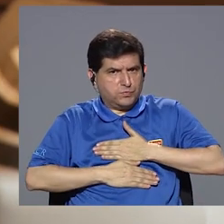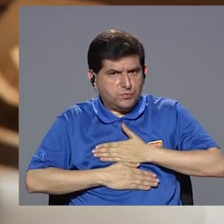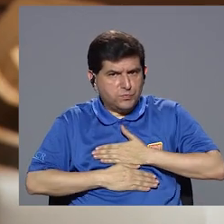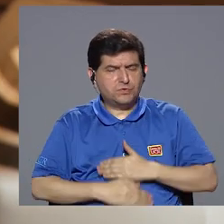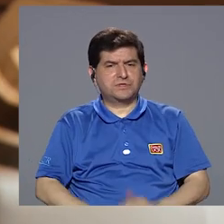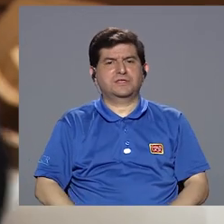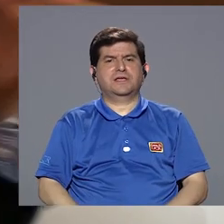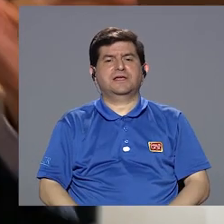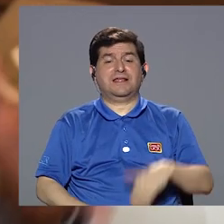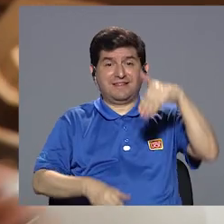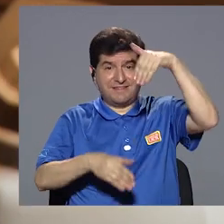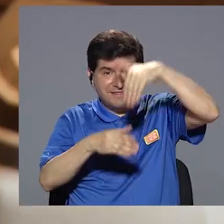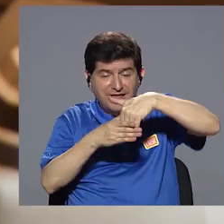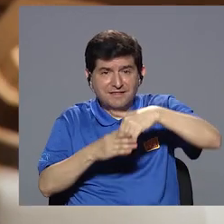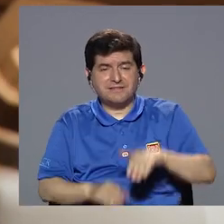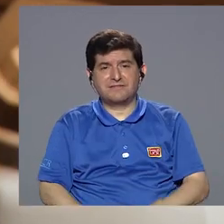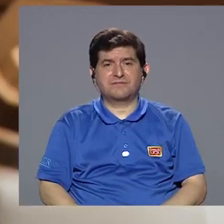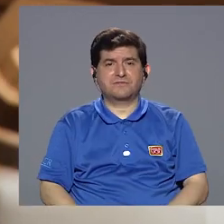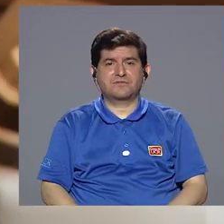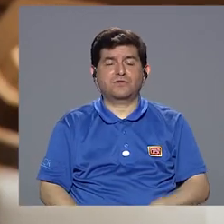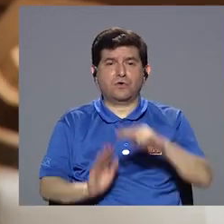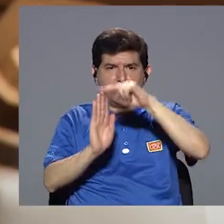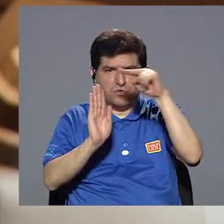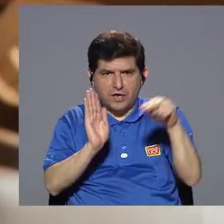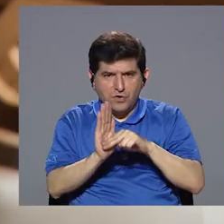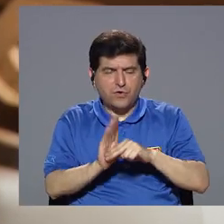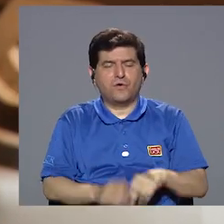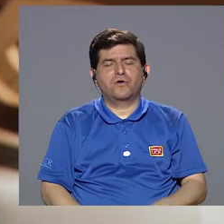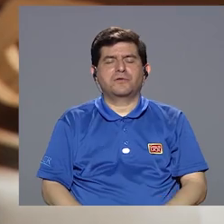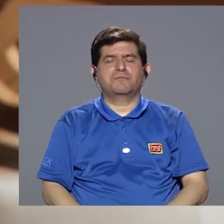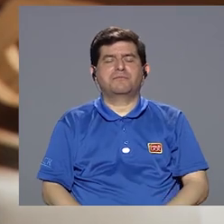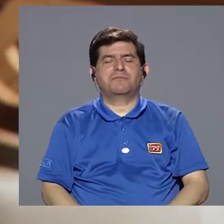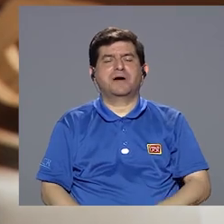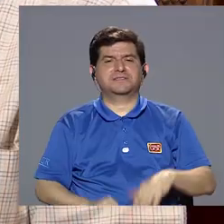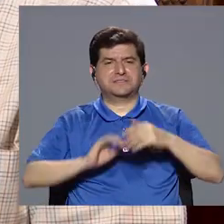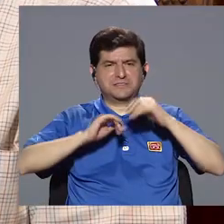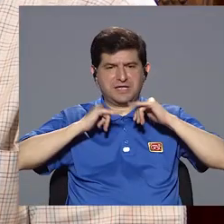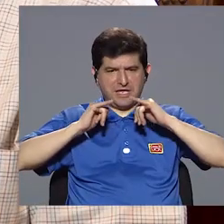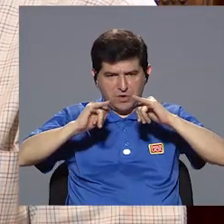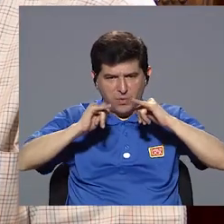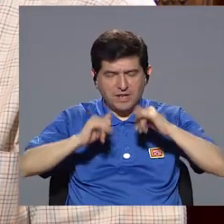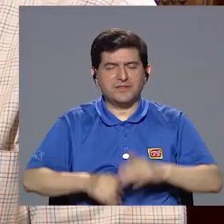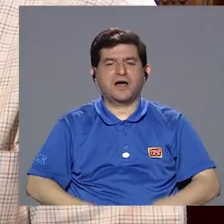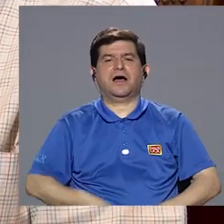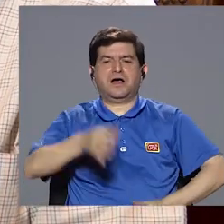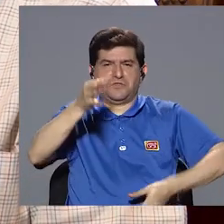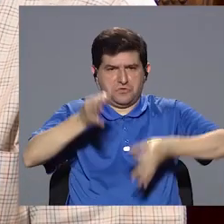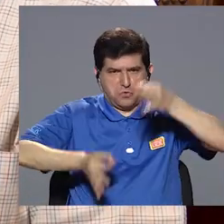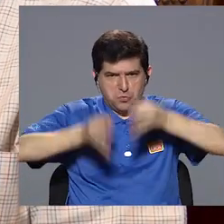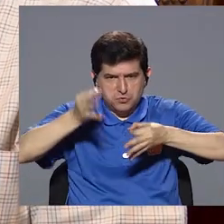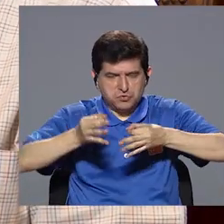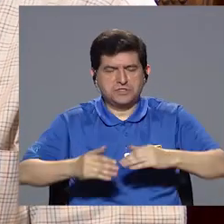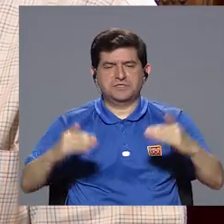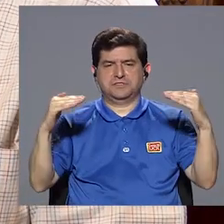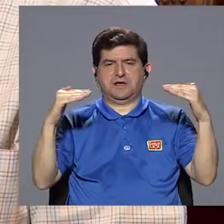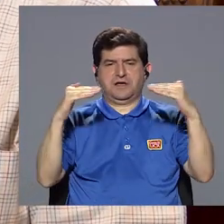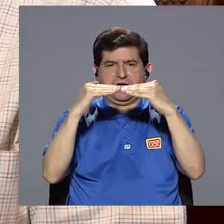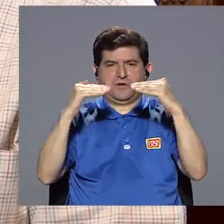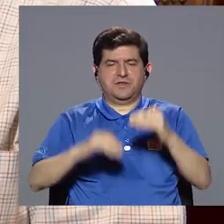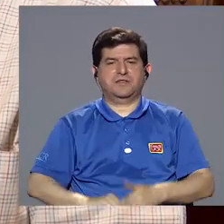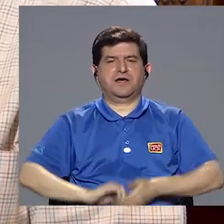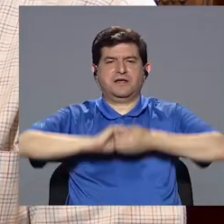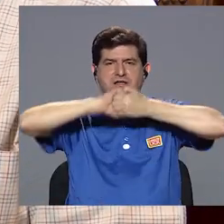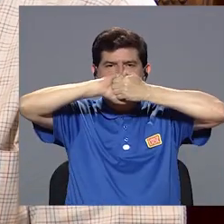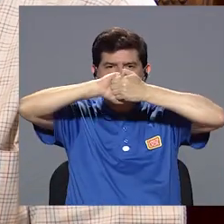esté enmarcado dentro de aspiraciones de igualdad de justicia de equidad